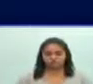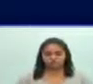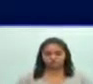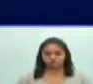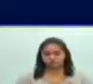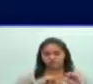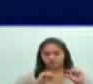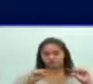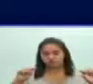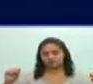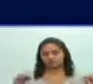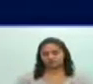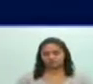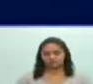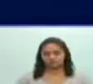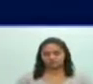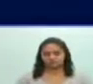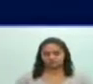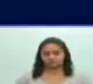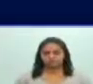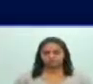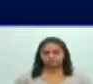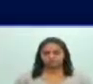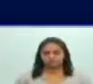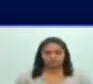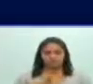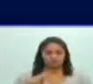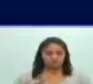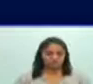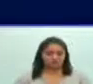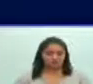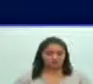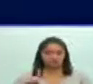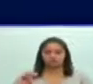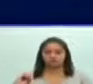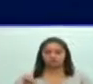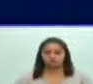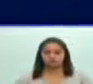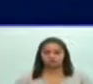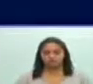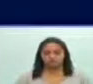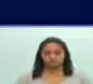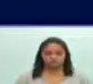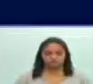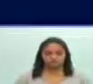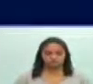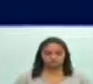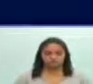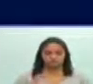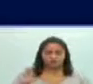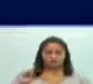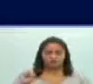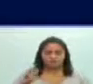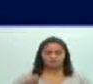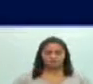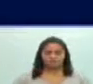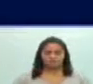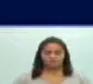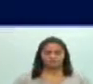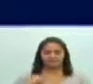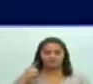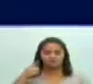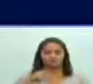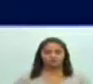la forma verbal leí. Lo leído es lo, es el complemento directo, que puede ser un cuento o